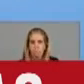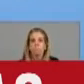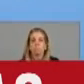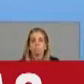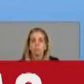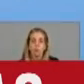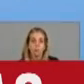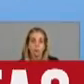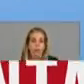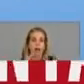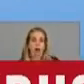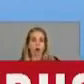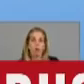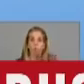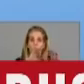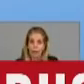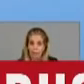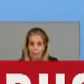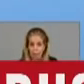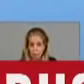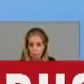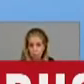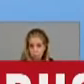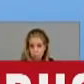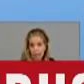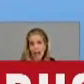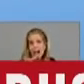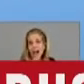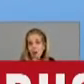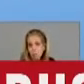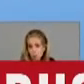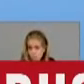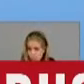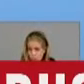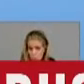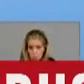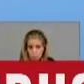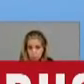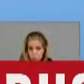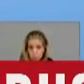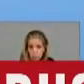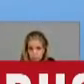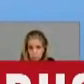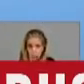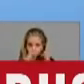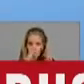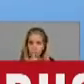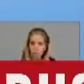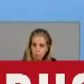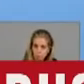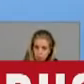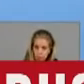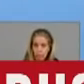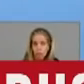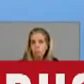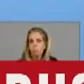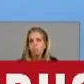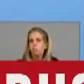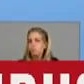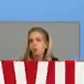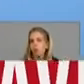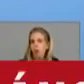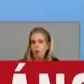las camas de, no quiero decir de aislamiento, pero en las camas de piso, en lo que se conoce habitualmente como